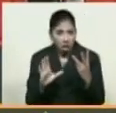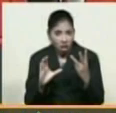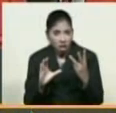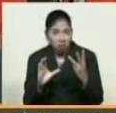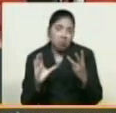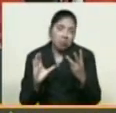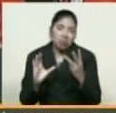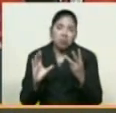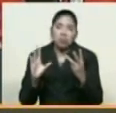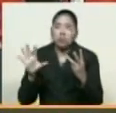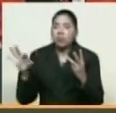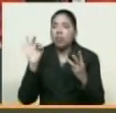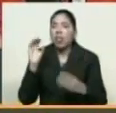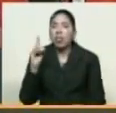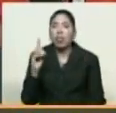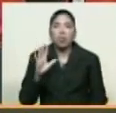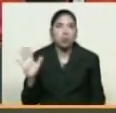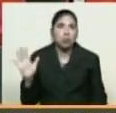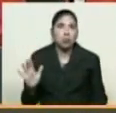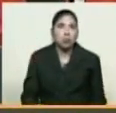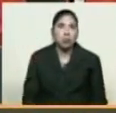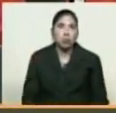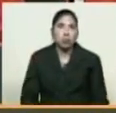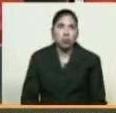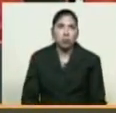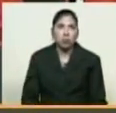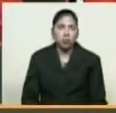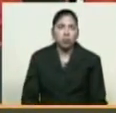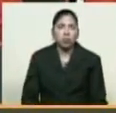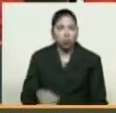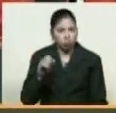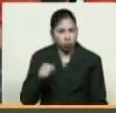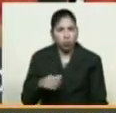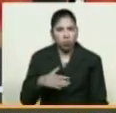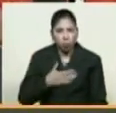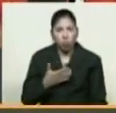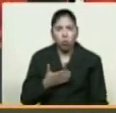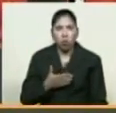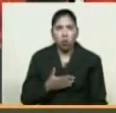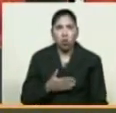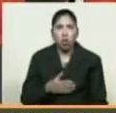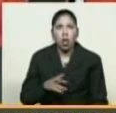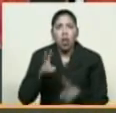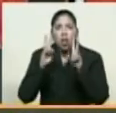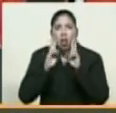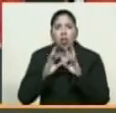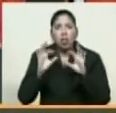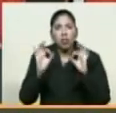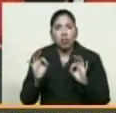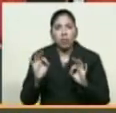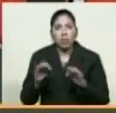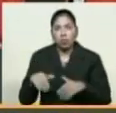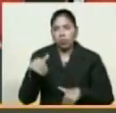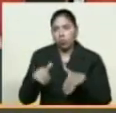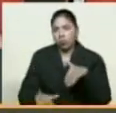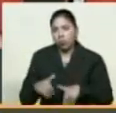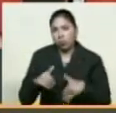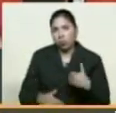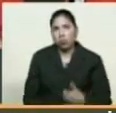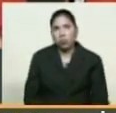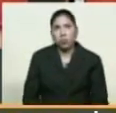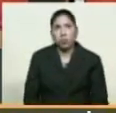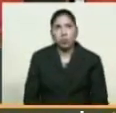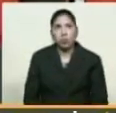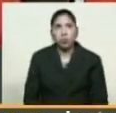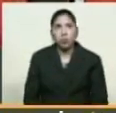y absolutamente válida. Estamos en tiempos electorales, nosotros queremos ganar las elecciones, las vamos a ganar limpiamente y las vamos a lograr con la mayor cantidad de